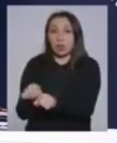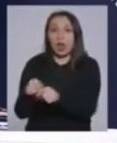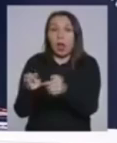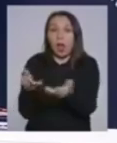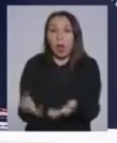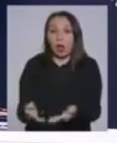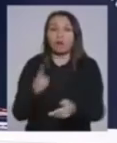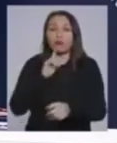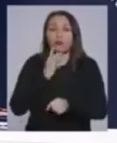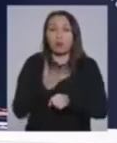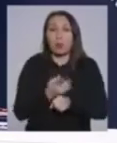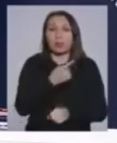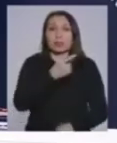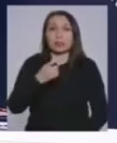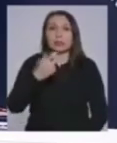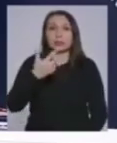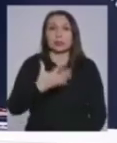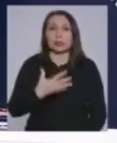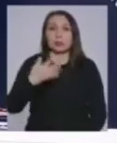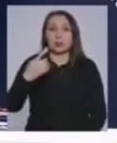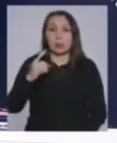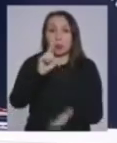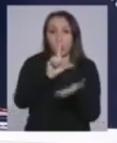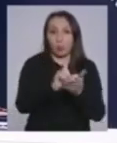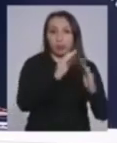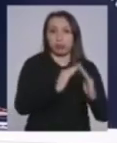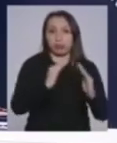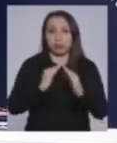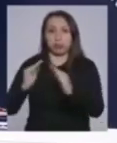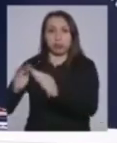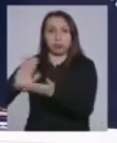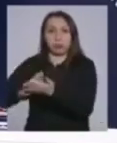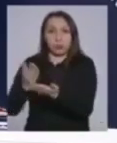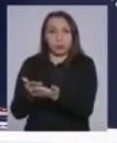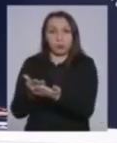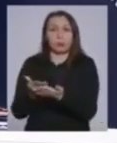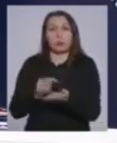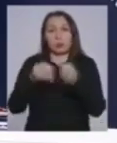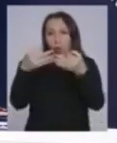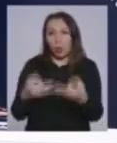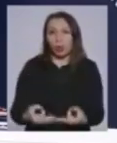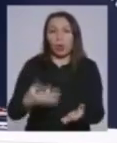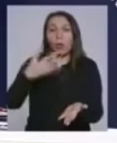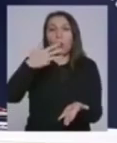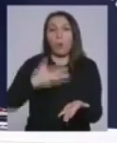día disponemos de 151 residencias sanitarias, que da un total de